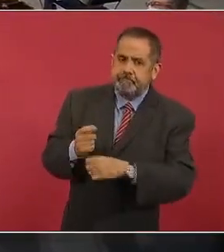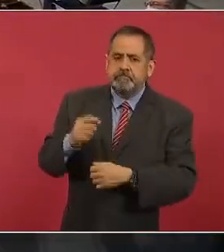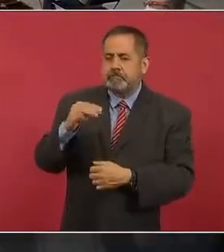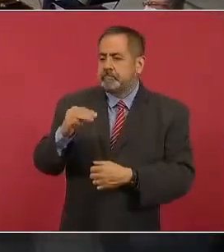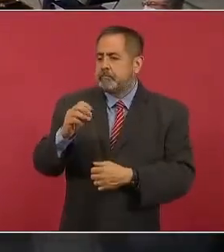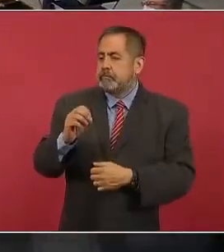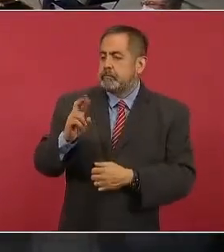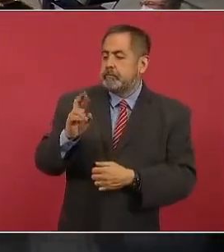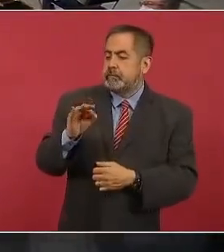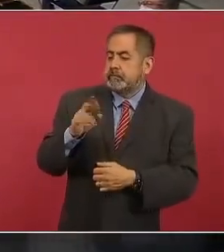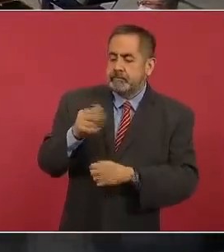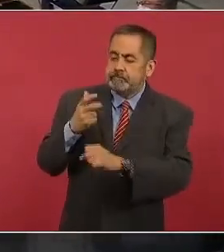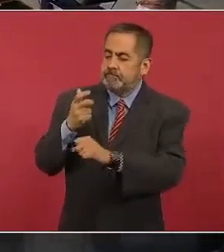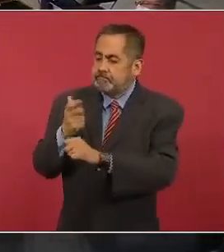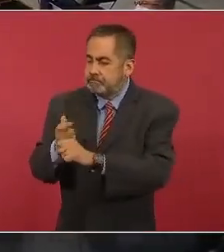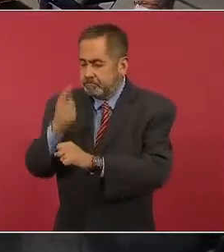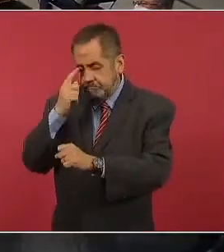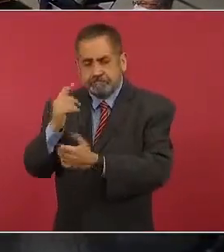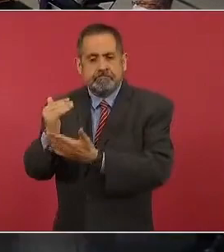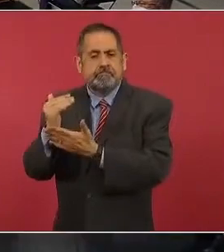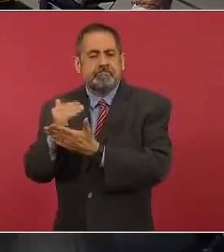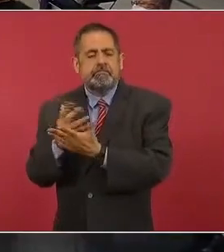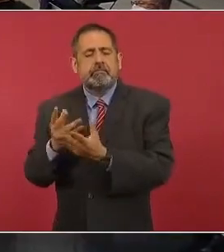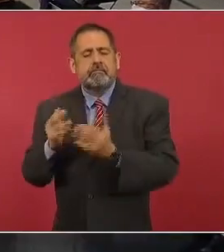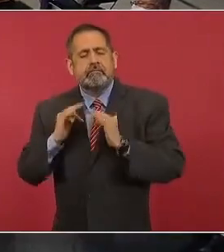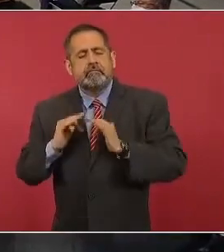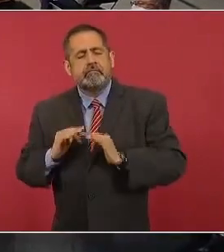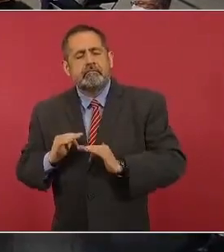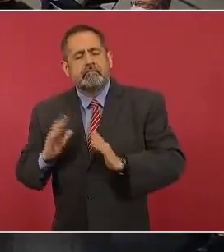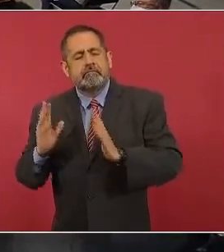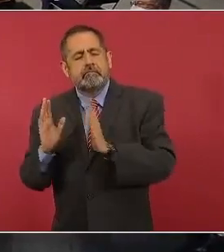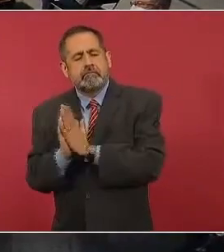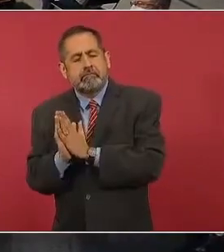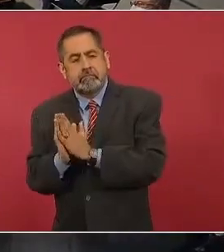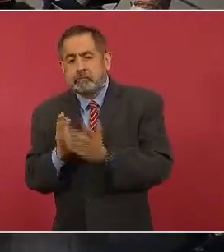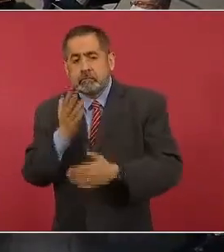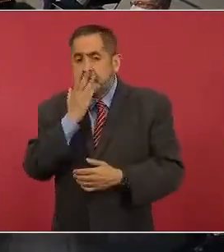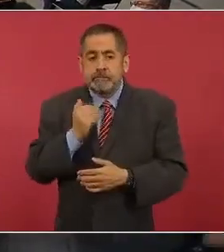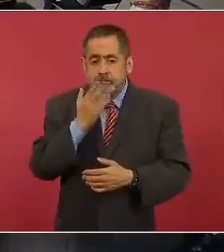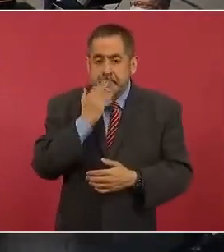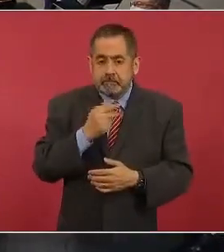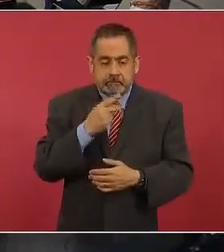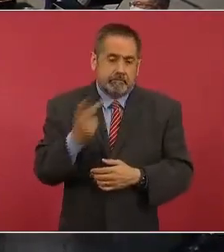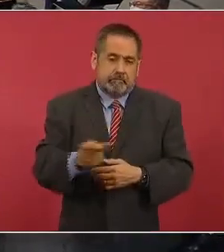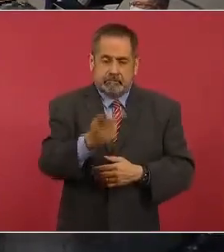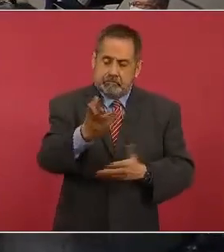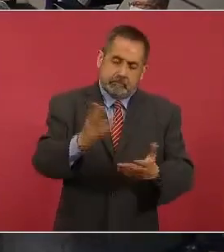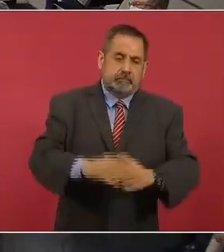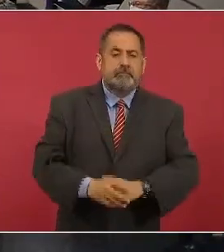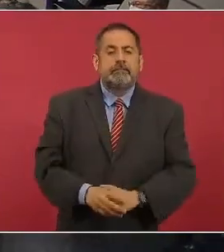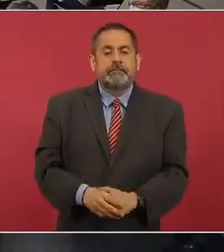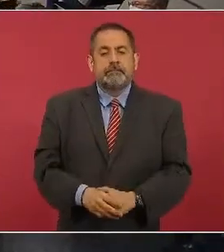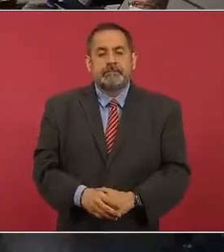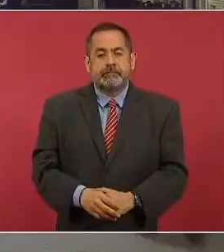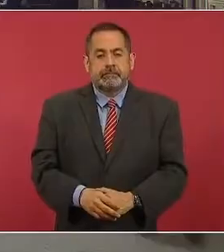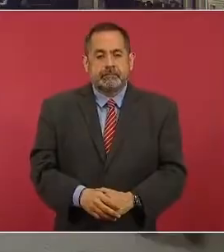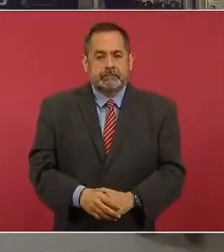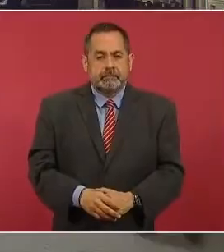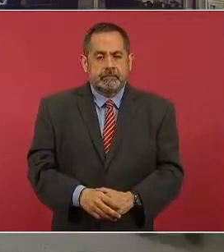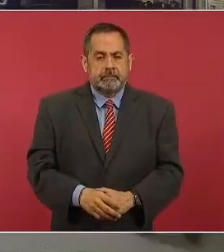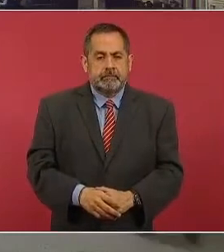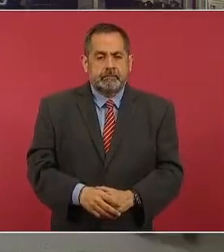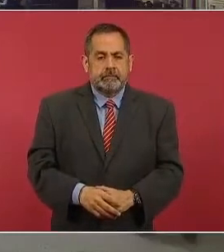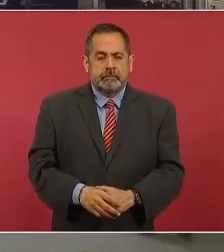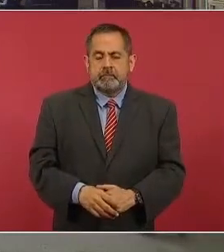la morfina para atemperar sus dolores. Esa sería mi primera pregunta. Bueno, hay